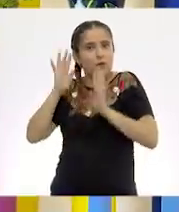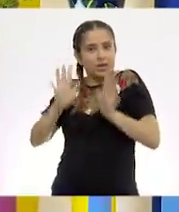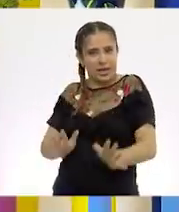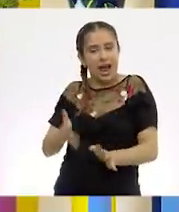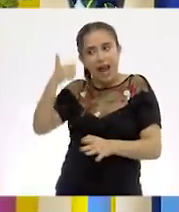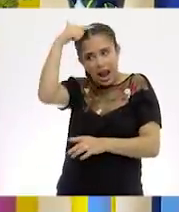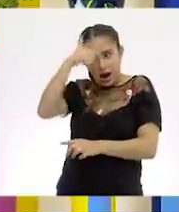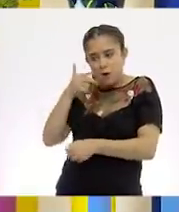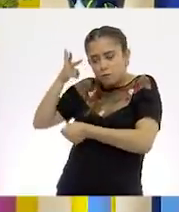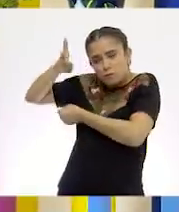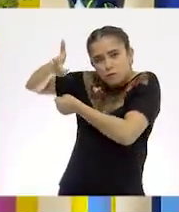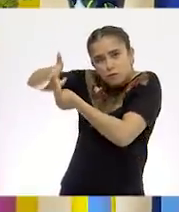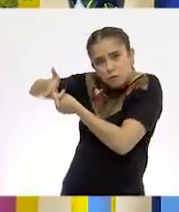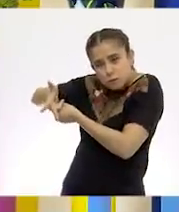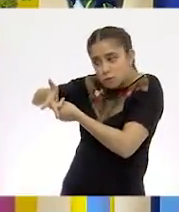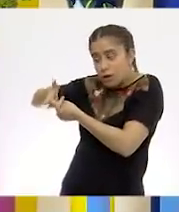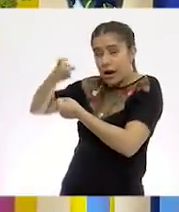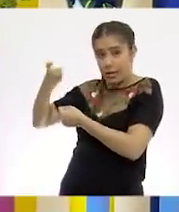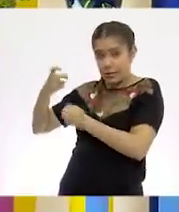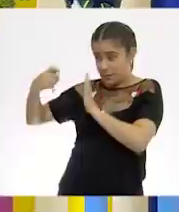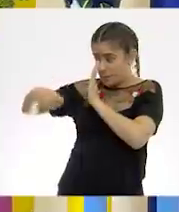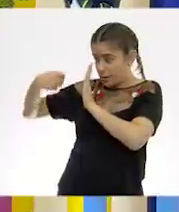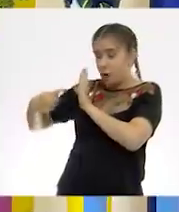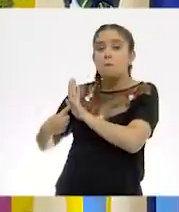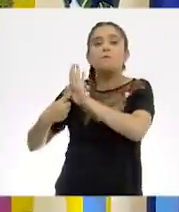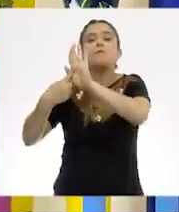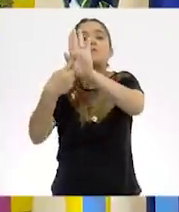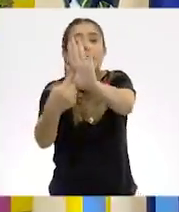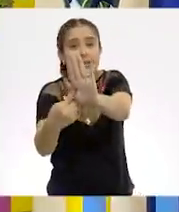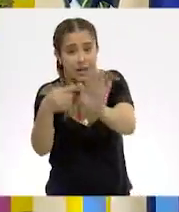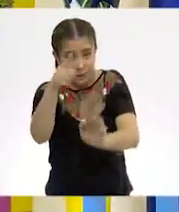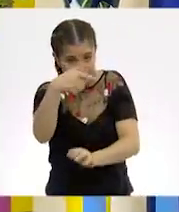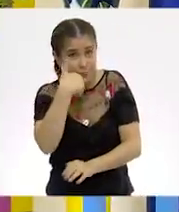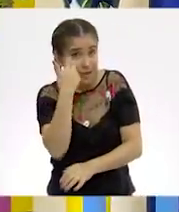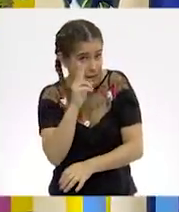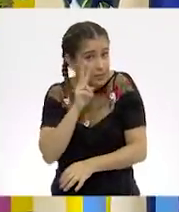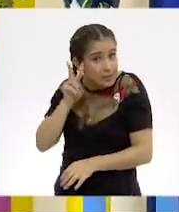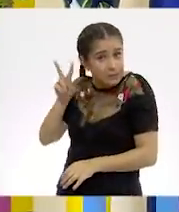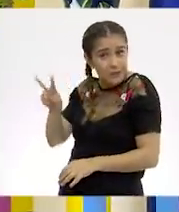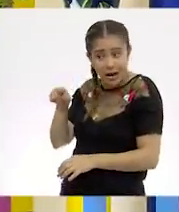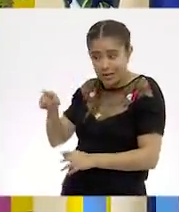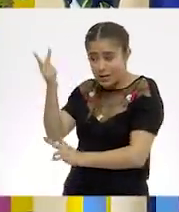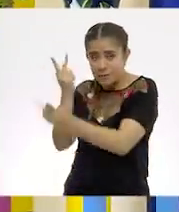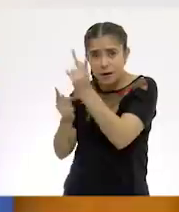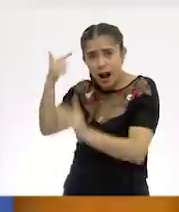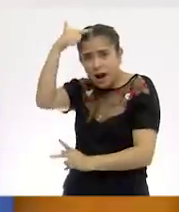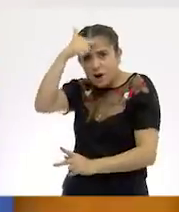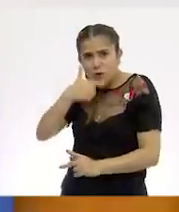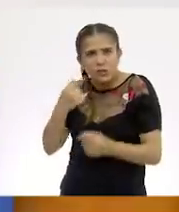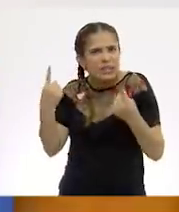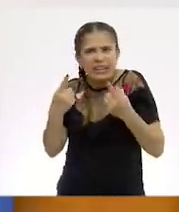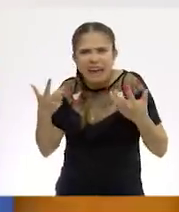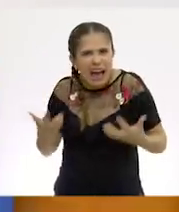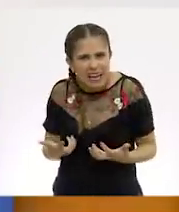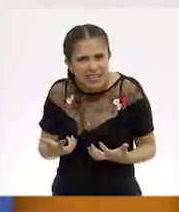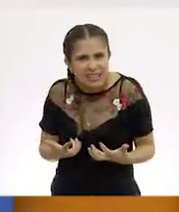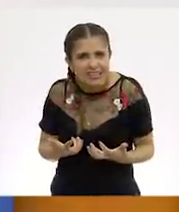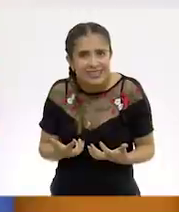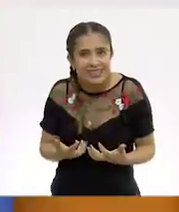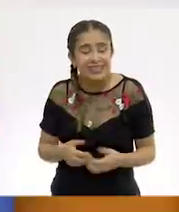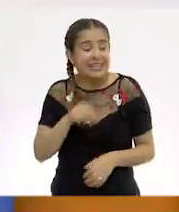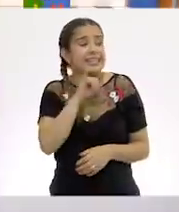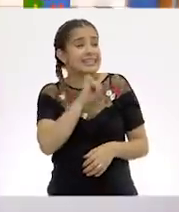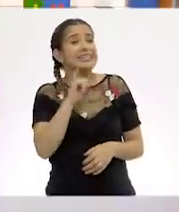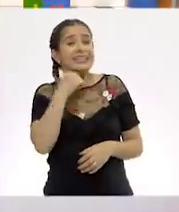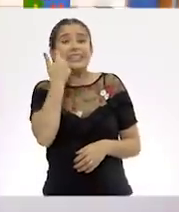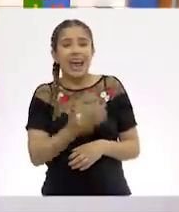plantas para que ustedes pudieran ver el movimiento. ¿Quieren ver cómo se comportaron durante la noche, Alexia? Sí, qué impresionante. Bueno, pues